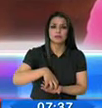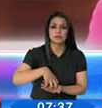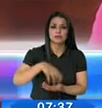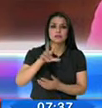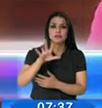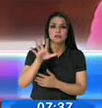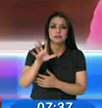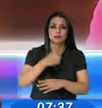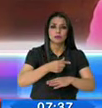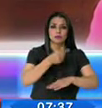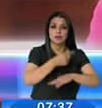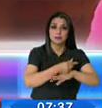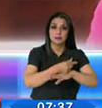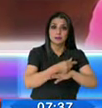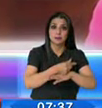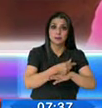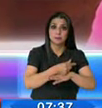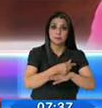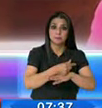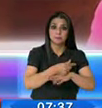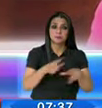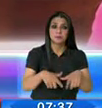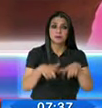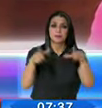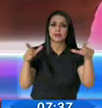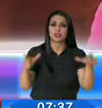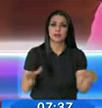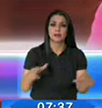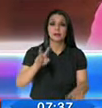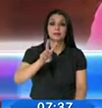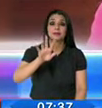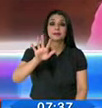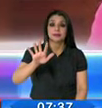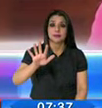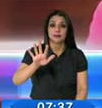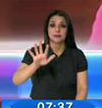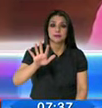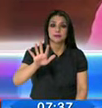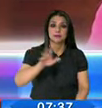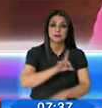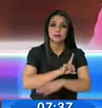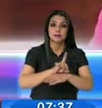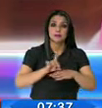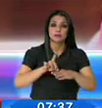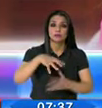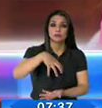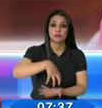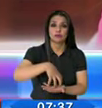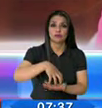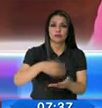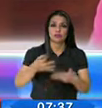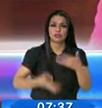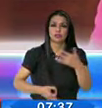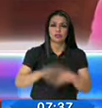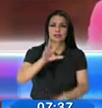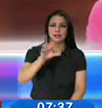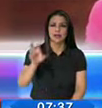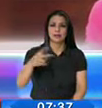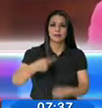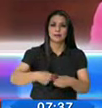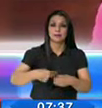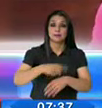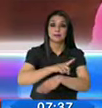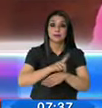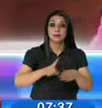País Guayas que en su inmensa mayoría, 23 directores provinciales de un total de 30 que integran la